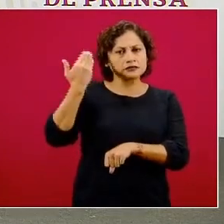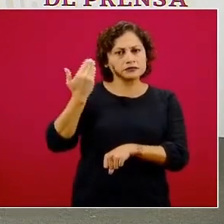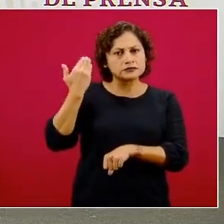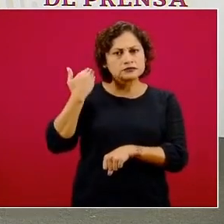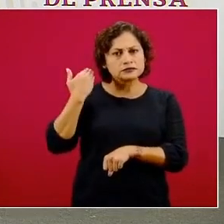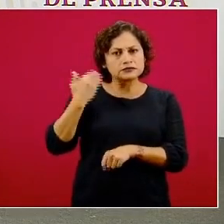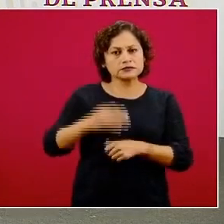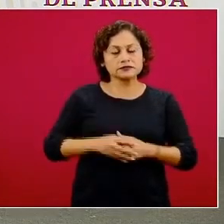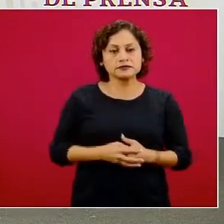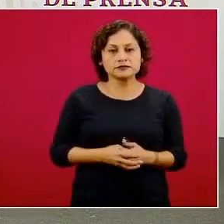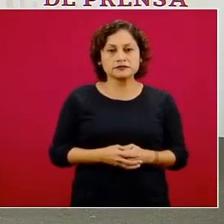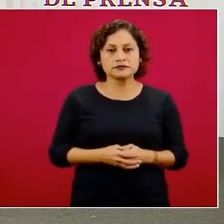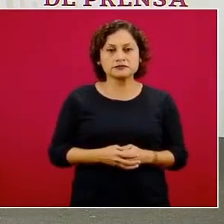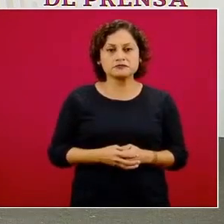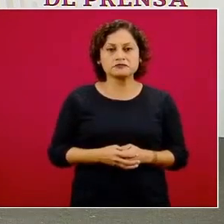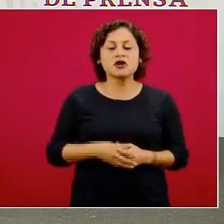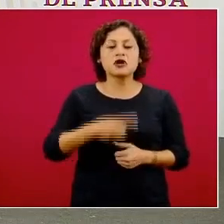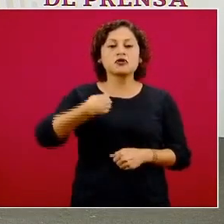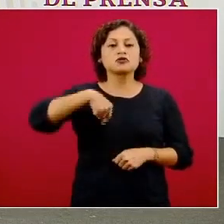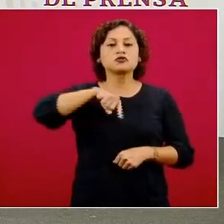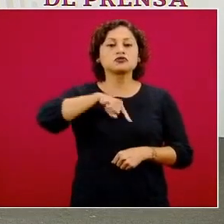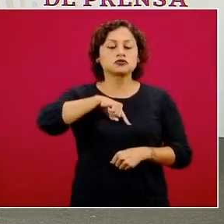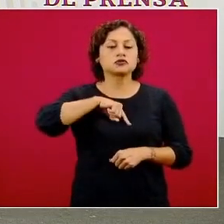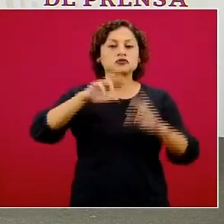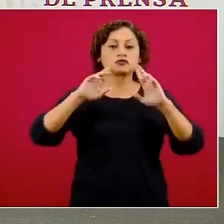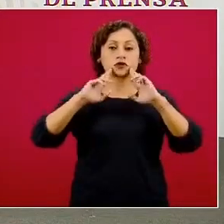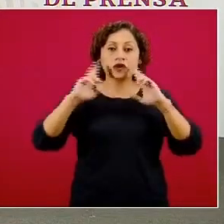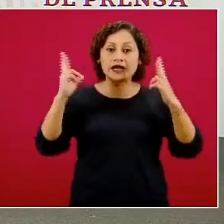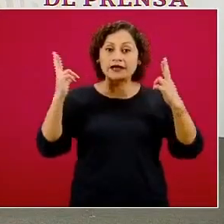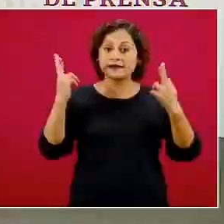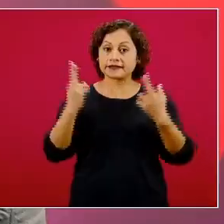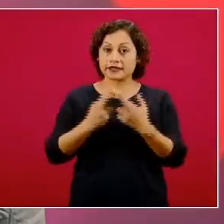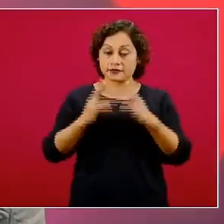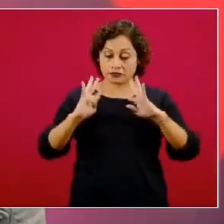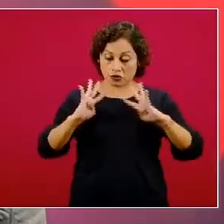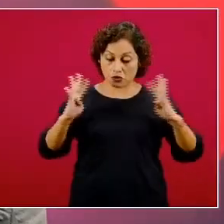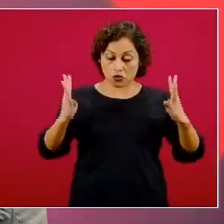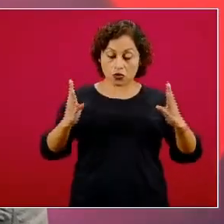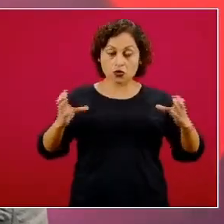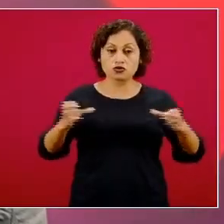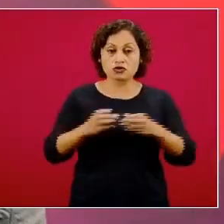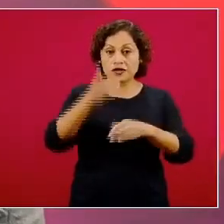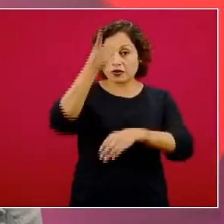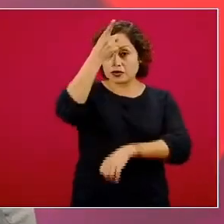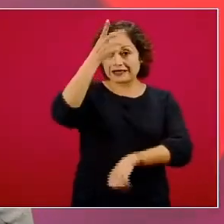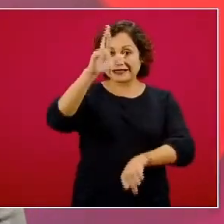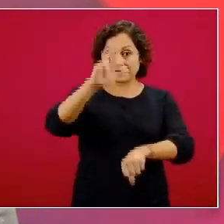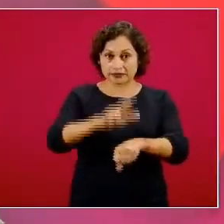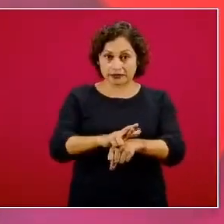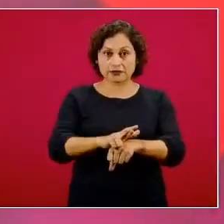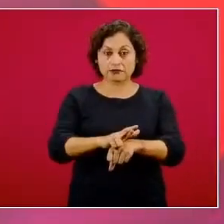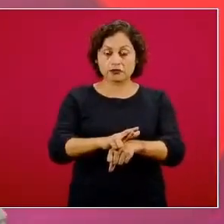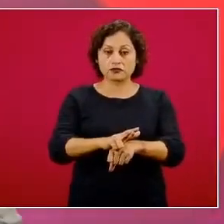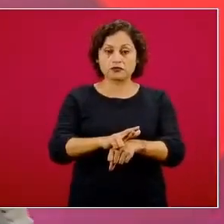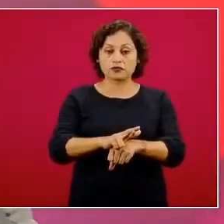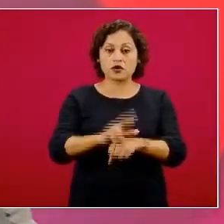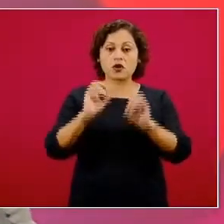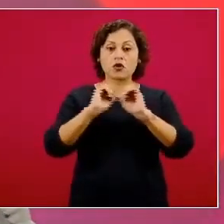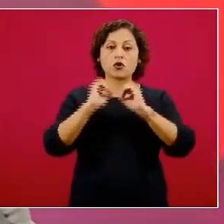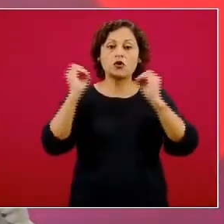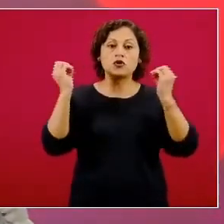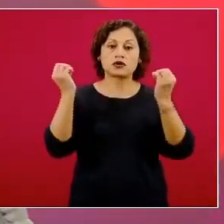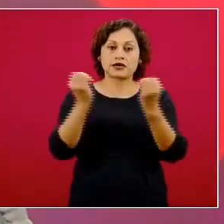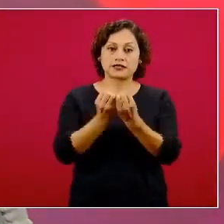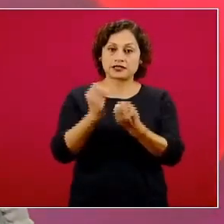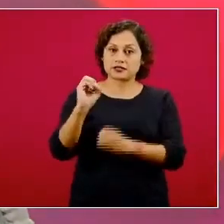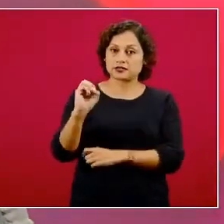tuvimos la reunión del Consejo Directivo de la Organización Panamericana de la